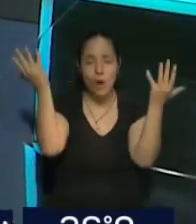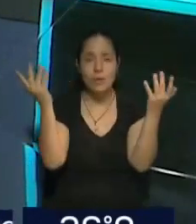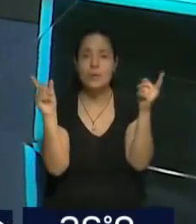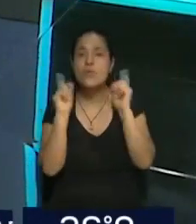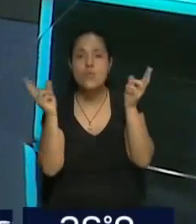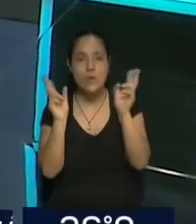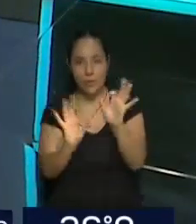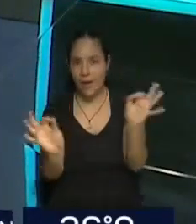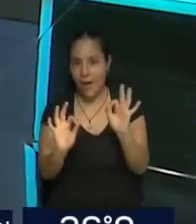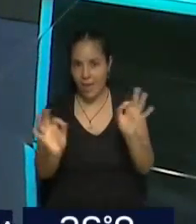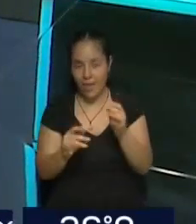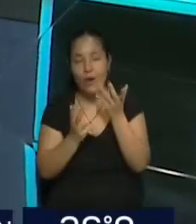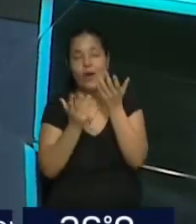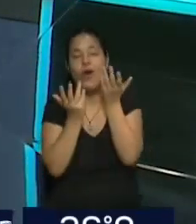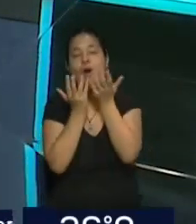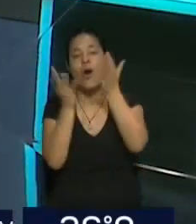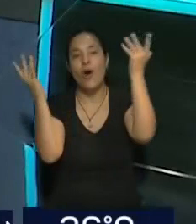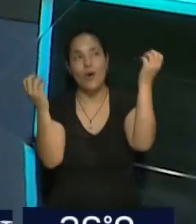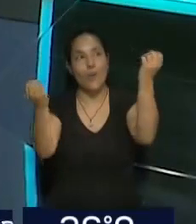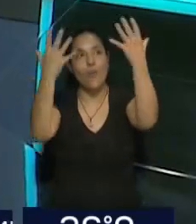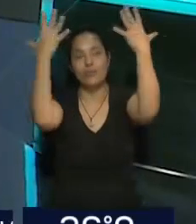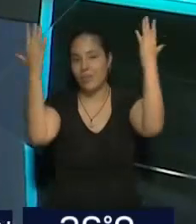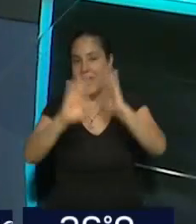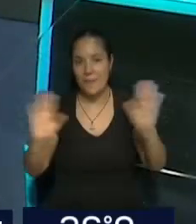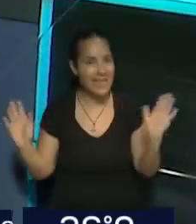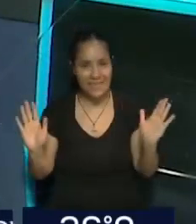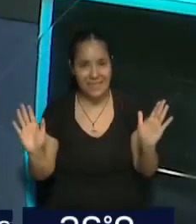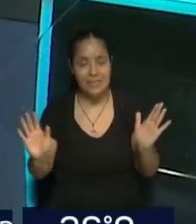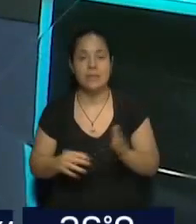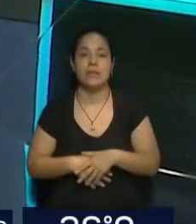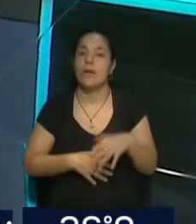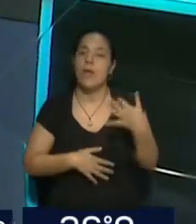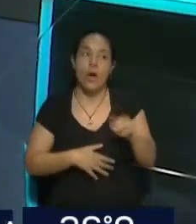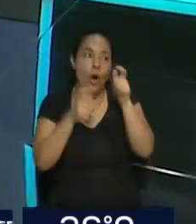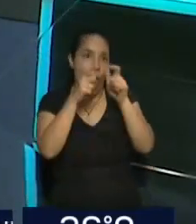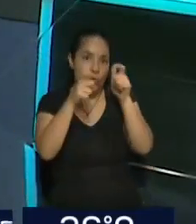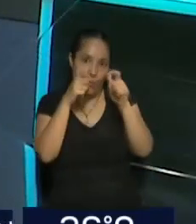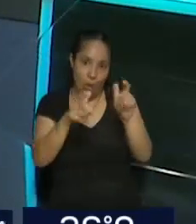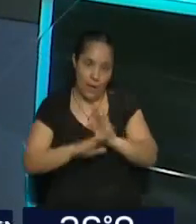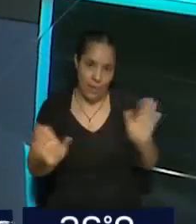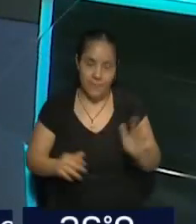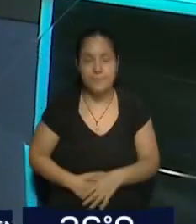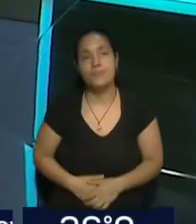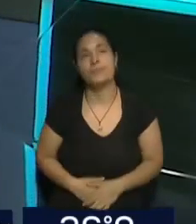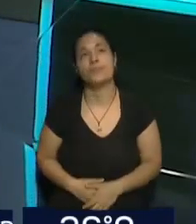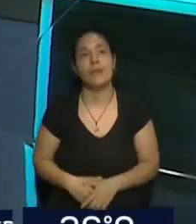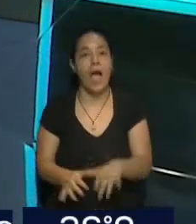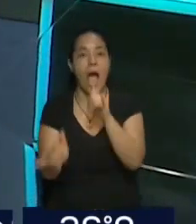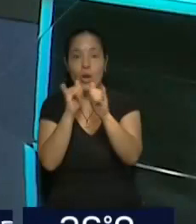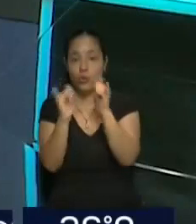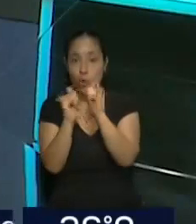espectáculo, fundamentalmente lumínico, no de uso, y tiene que ser regulado su uso además. El consumo medido de